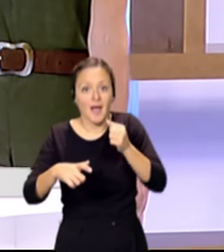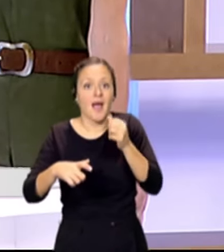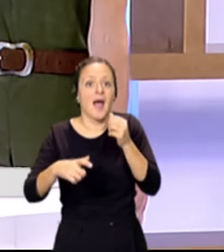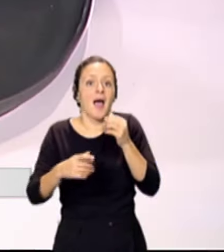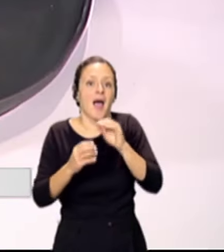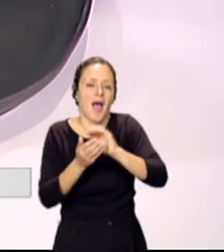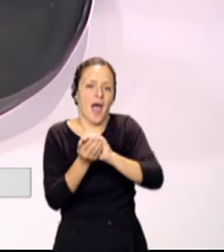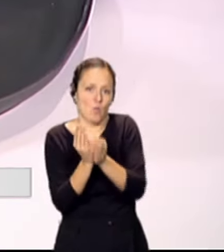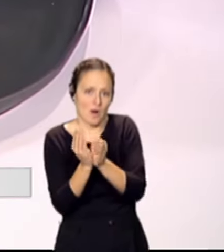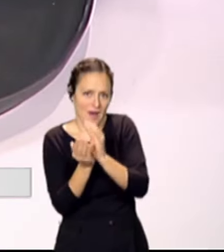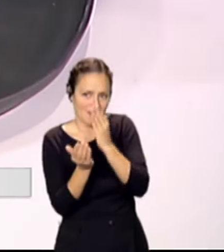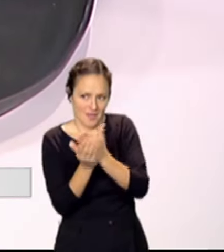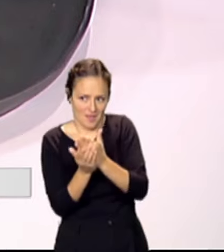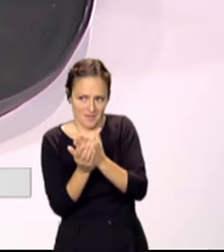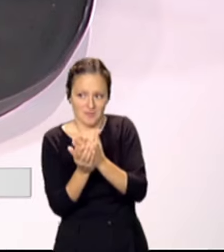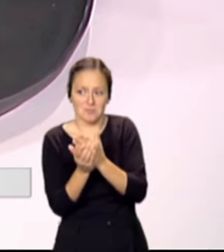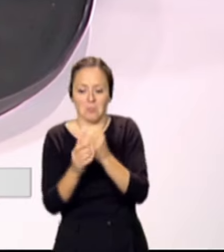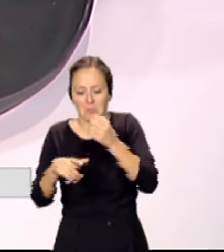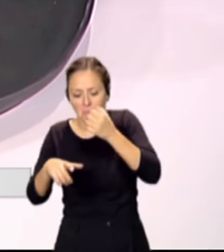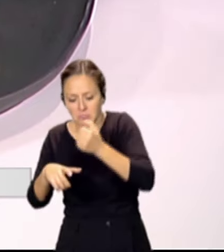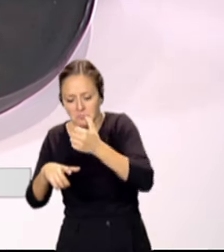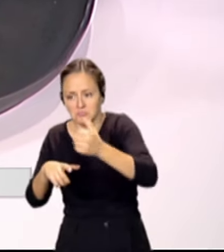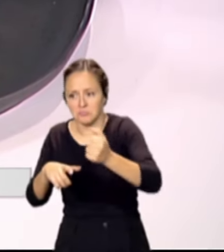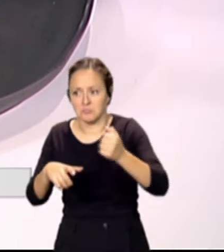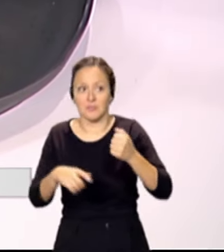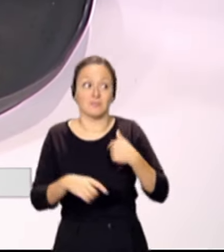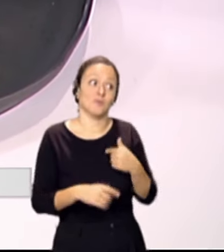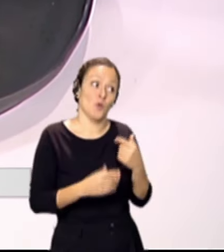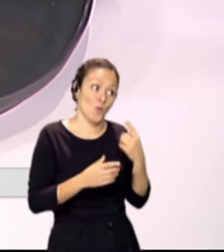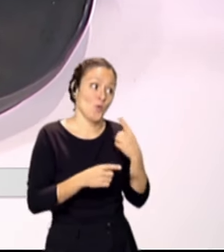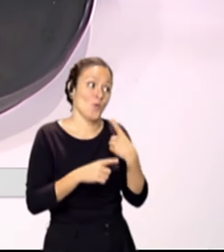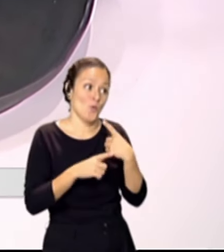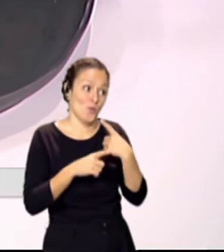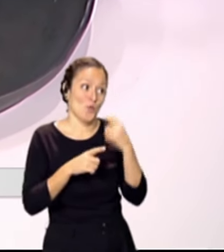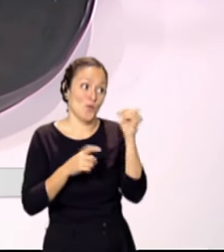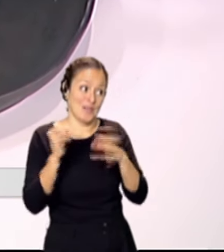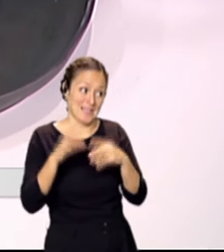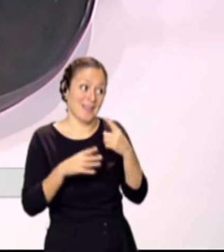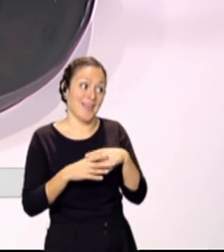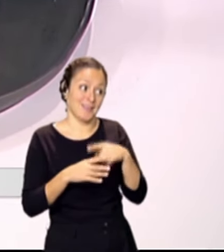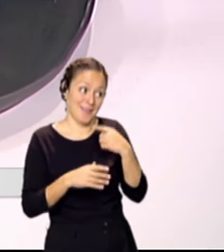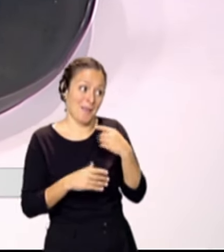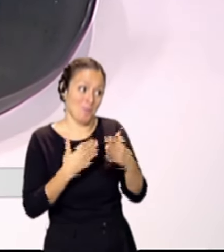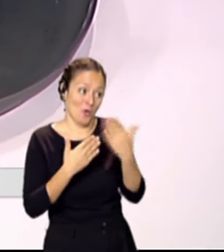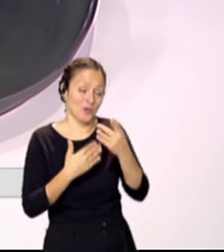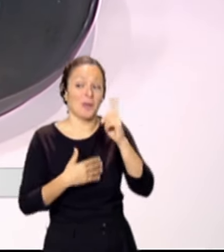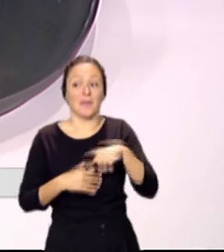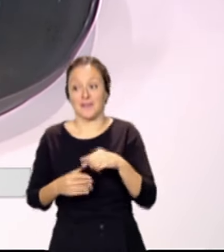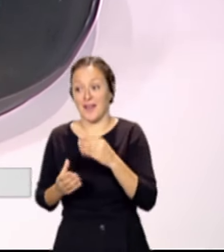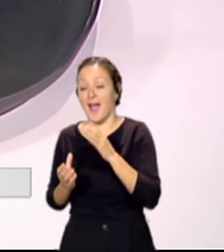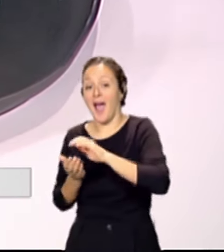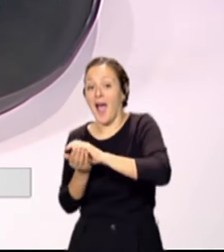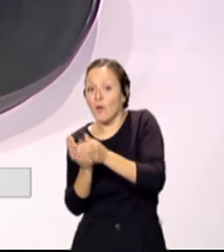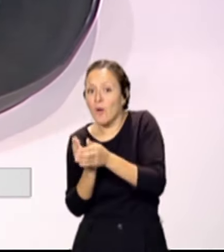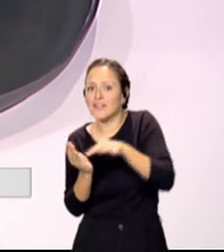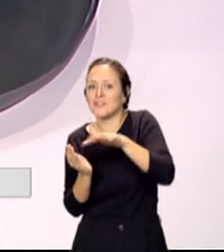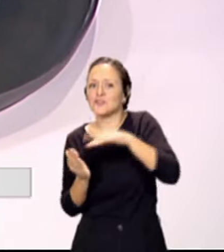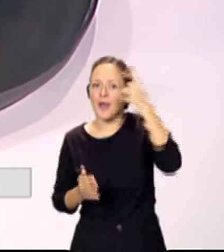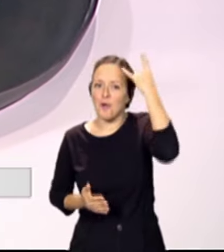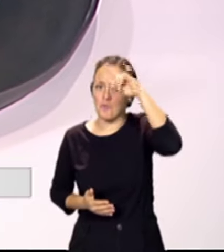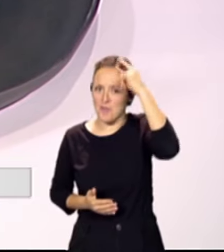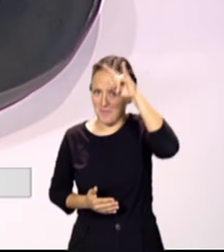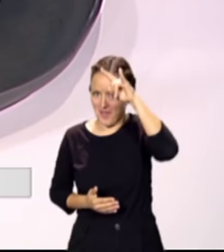aguacate indistintamente un ingrediente también de moda un ingrediente que siempre esto sobre todo que esto son de la zona de wimar